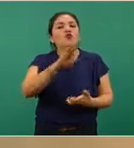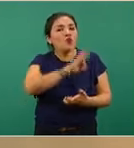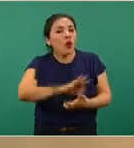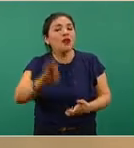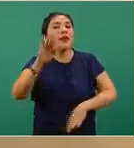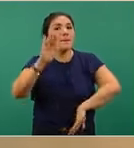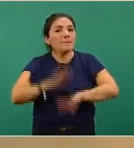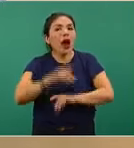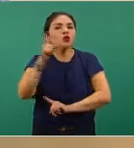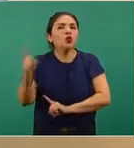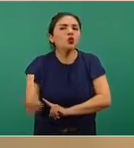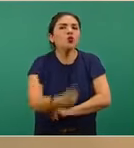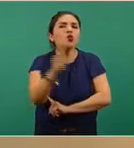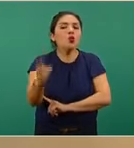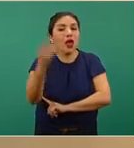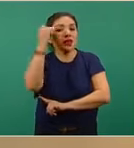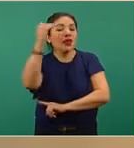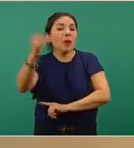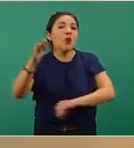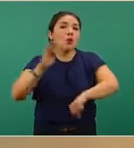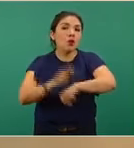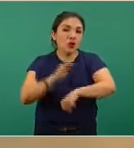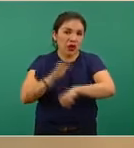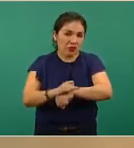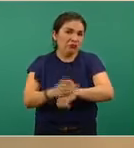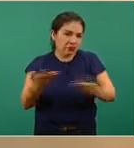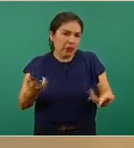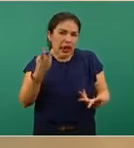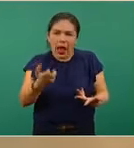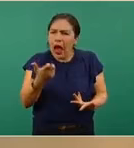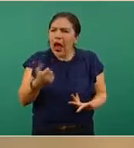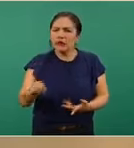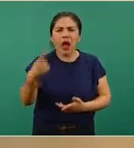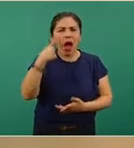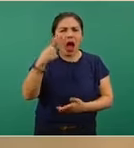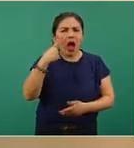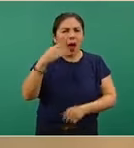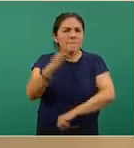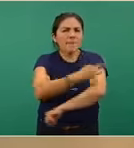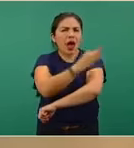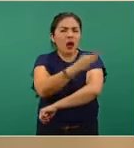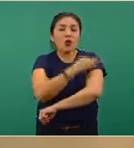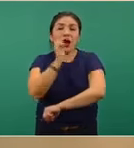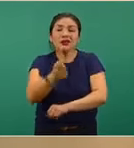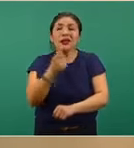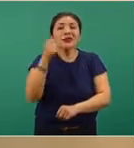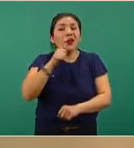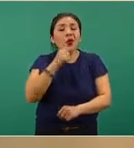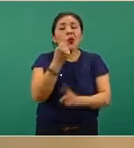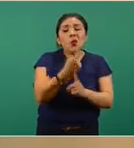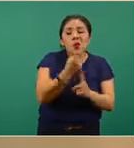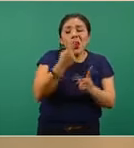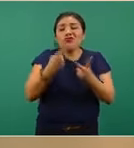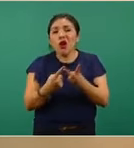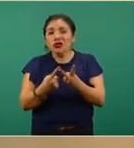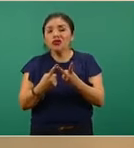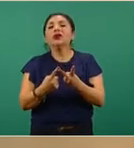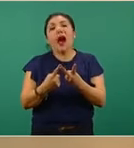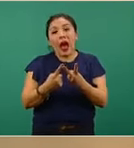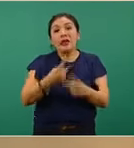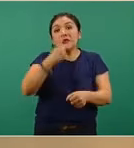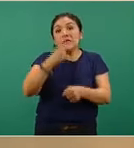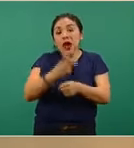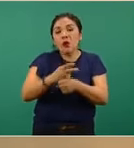ser más duradera la protección. En general esto pasa con las vacunas que tienen más de una dosis. La segunda dosis,